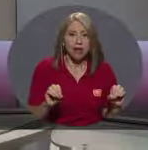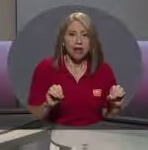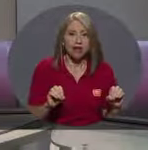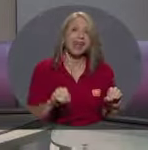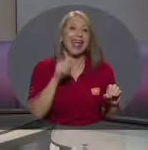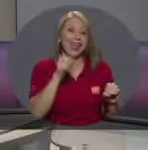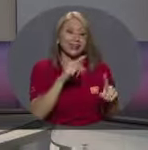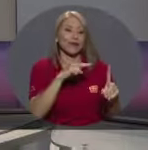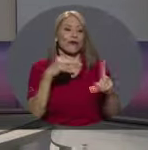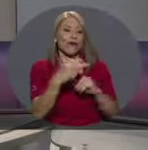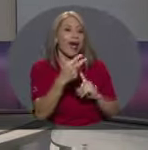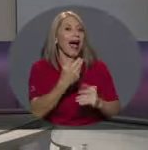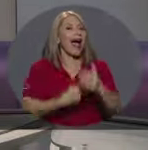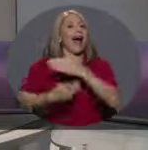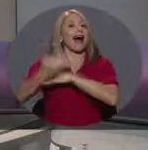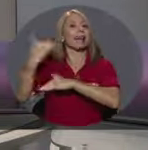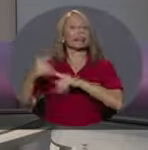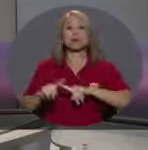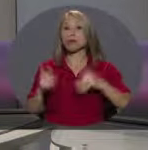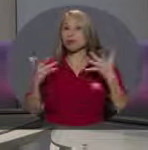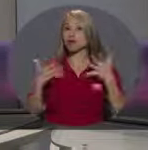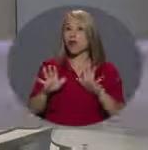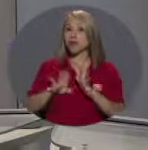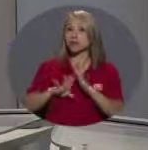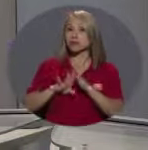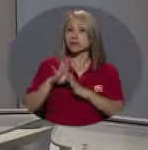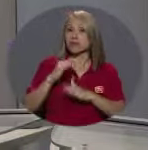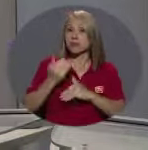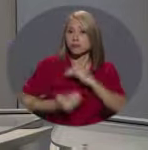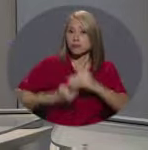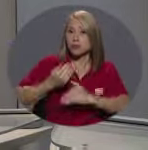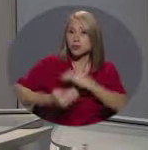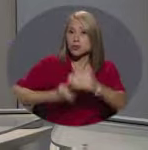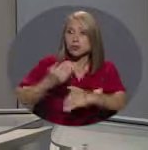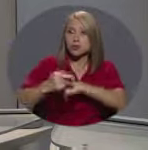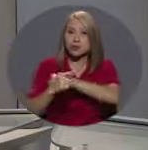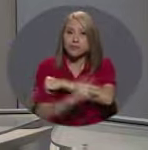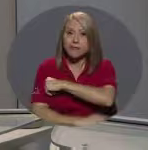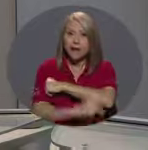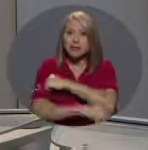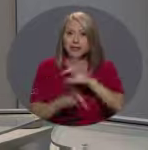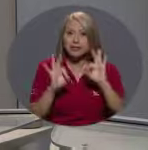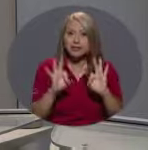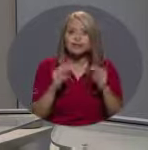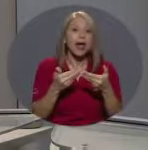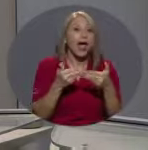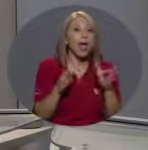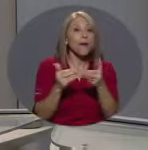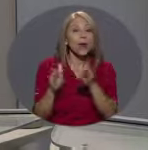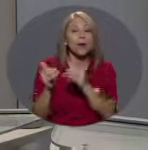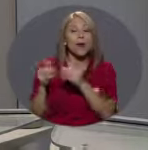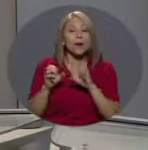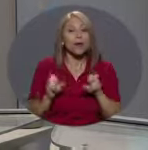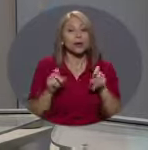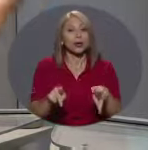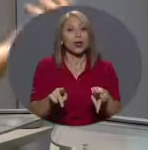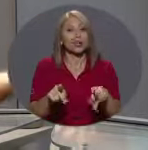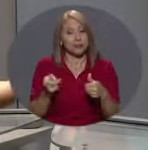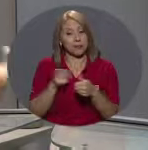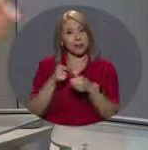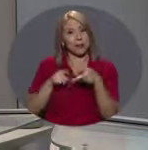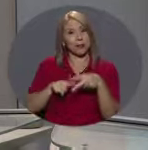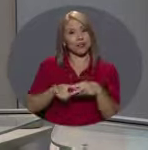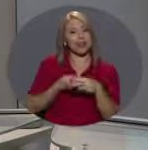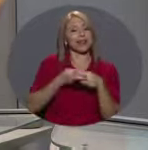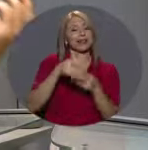ninguna forma, ¿verdad? Sin embargo, por dicha hemos evolucionado como país y hemos abierto los espacios, ¿verdad?, empezando por